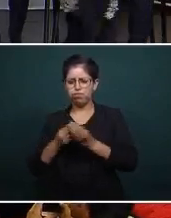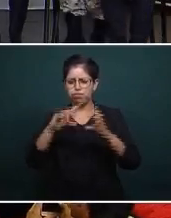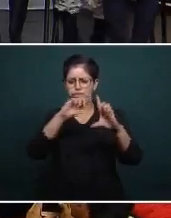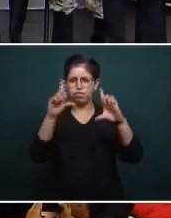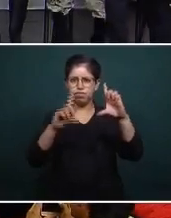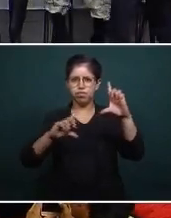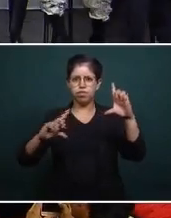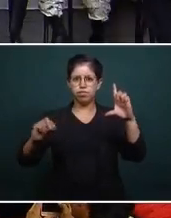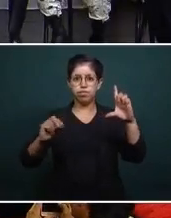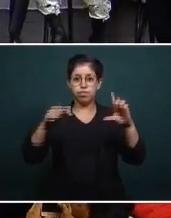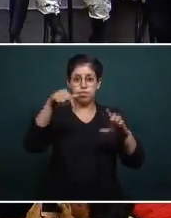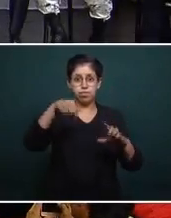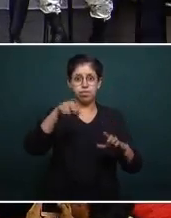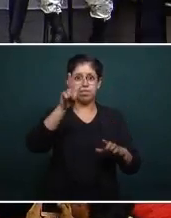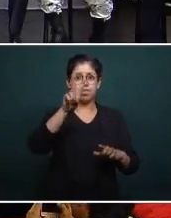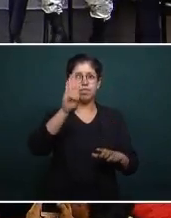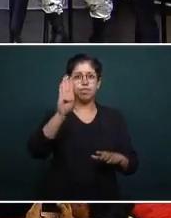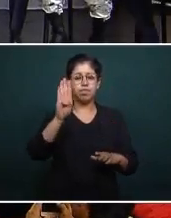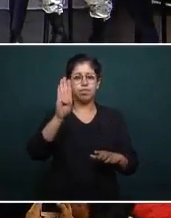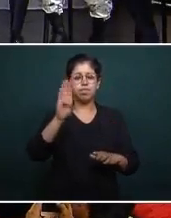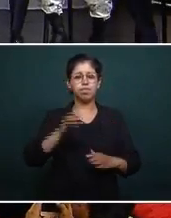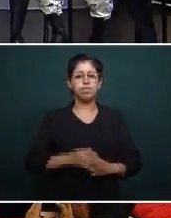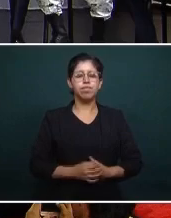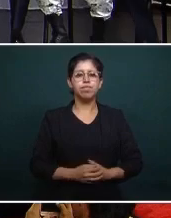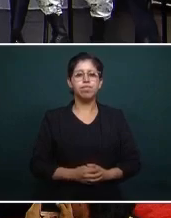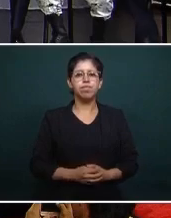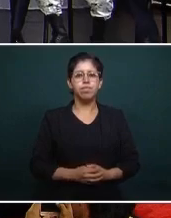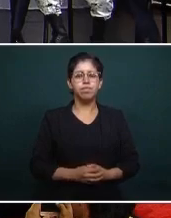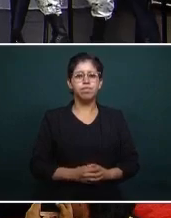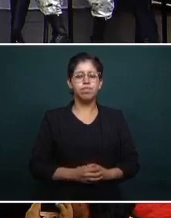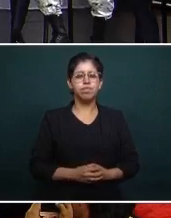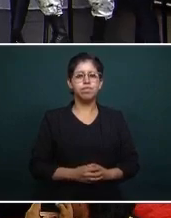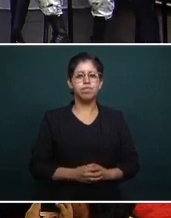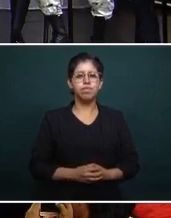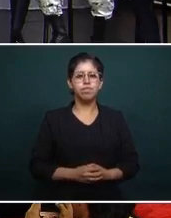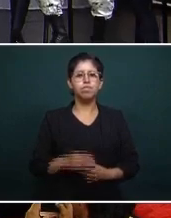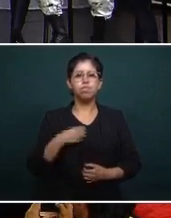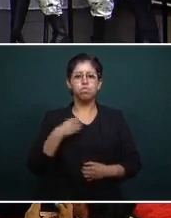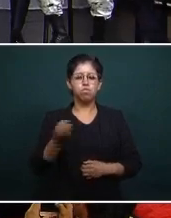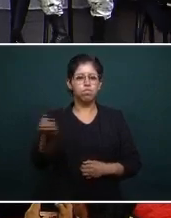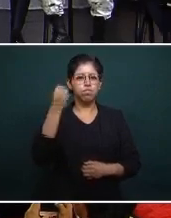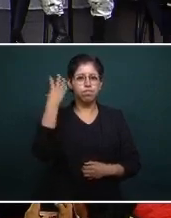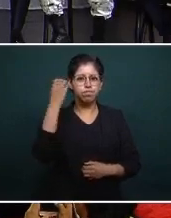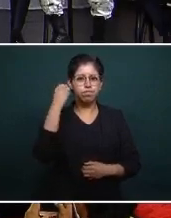nacional en Valle de Bravo como esta